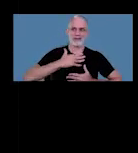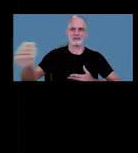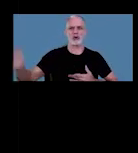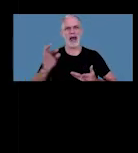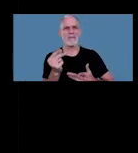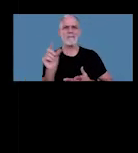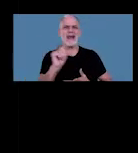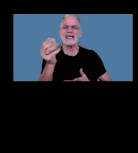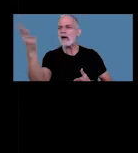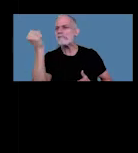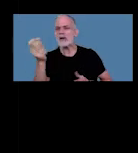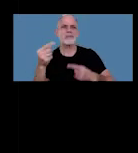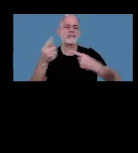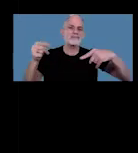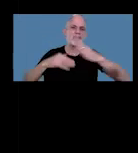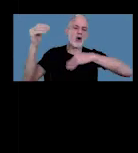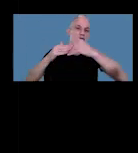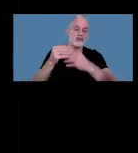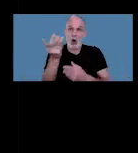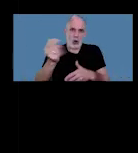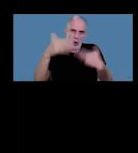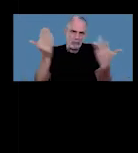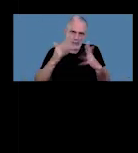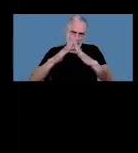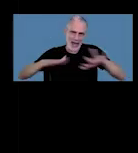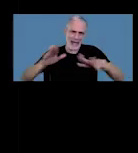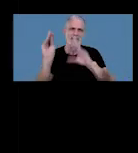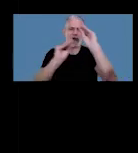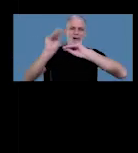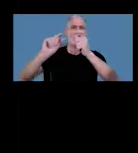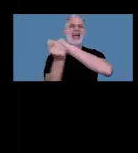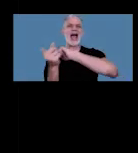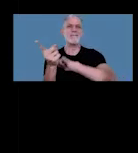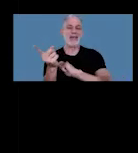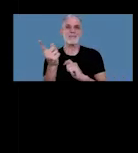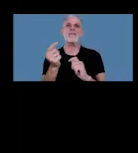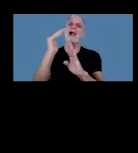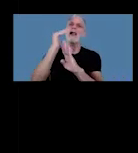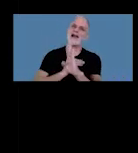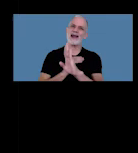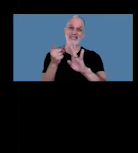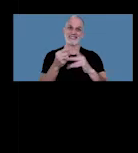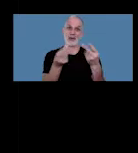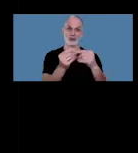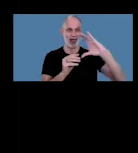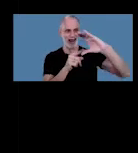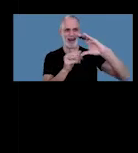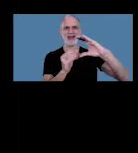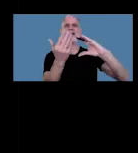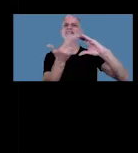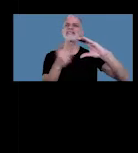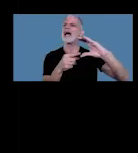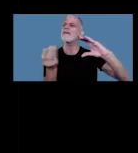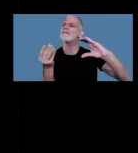la compra o construcción de este inmueble o mejoras, se le va a deducir de este monto el